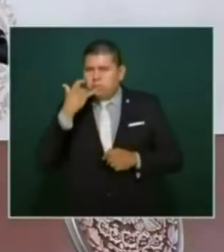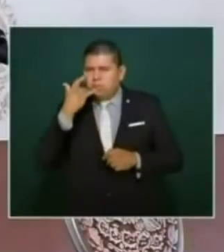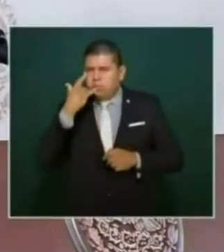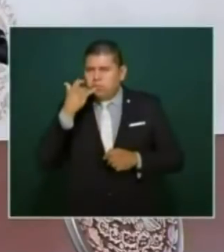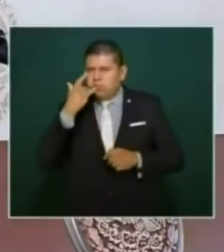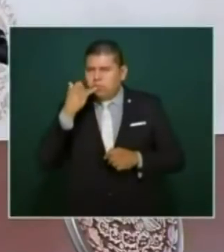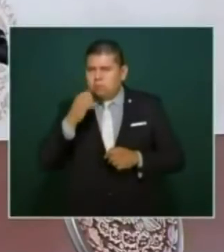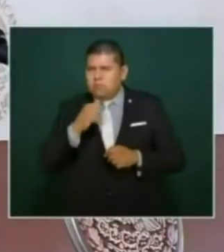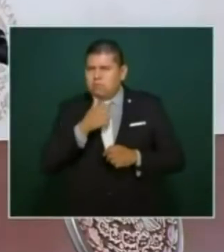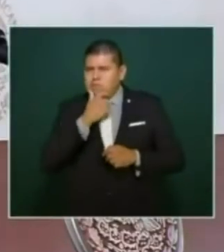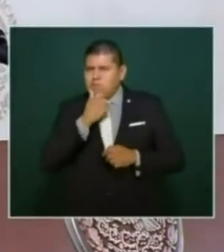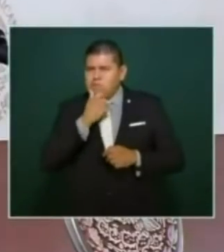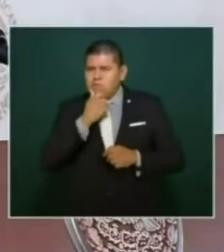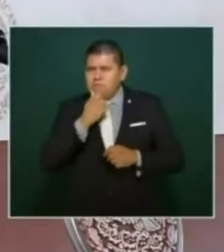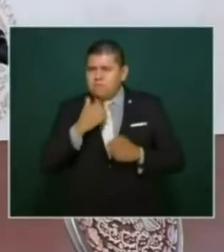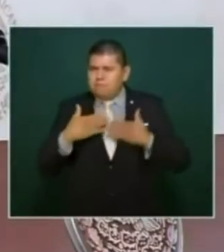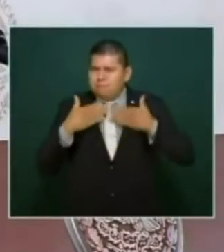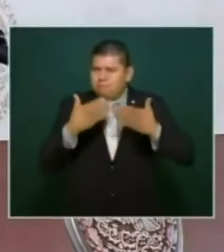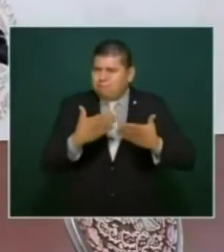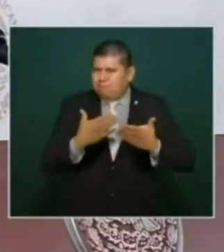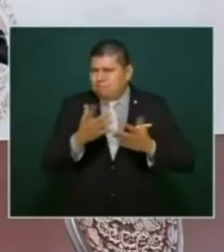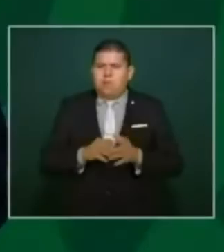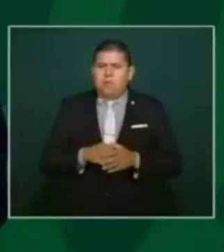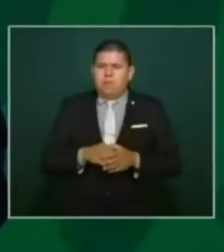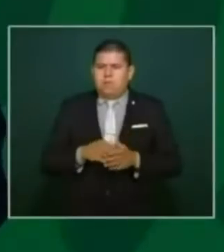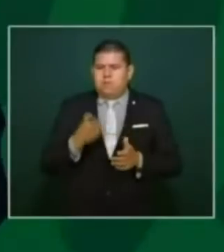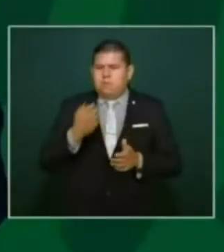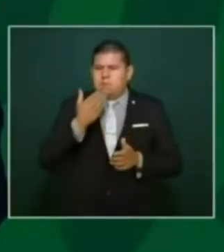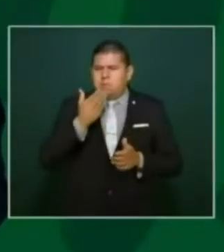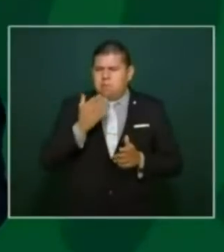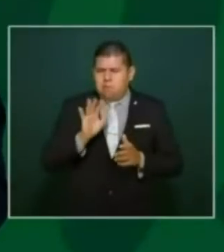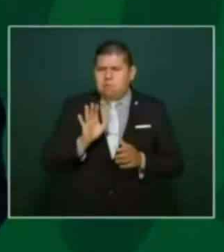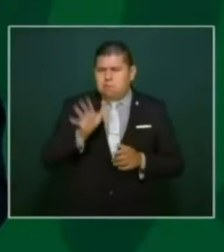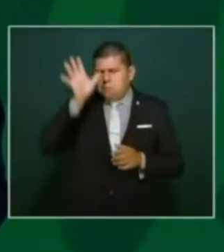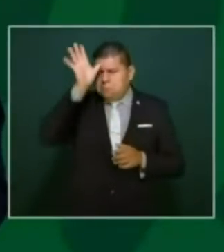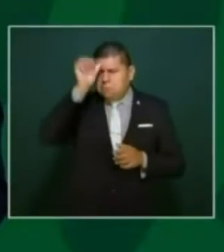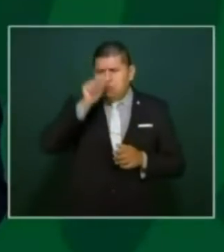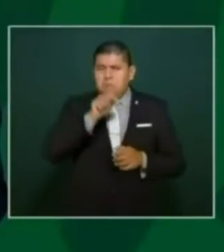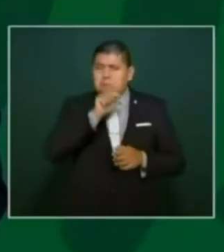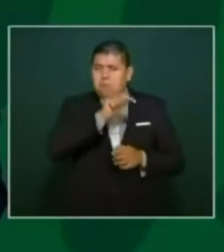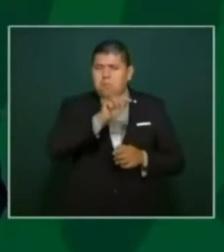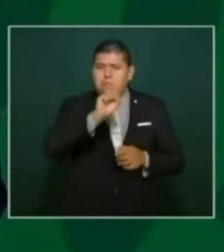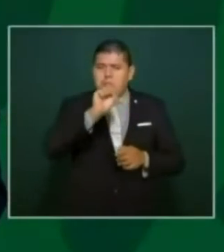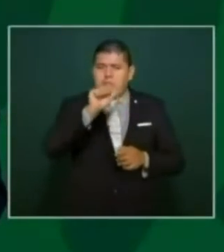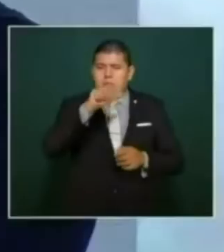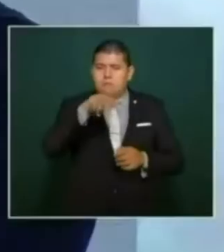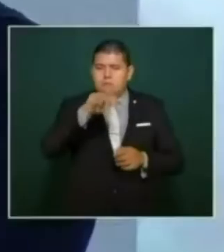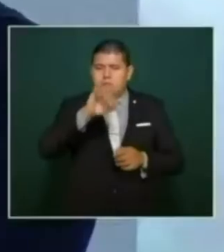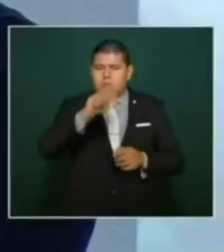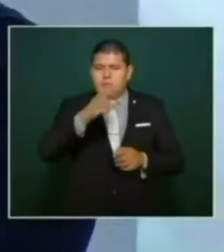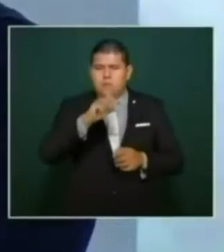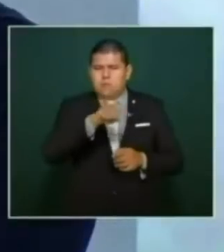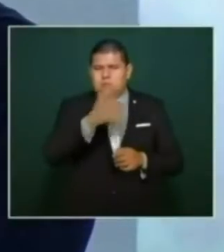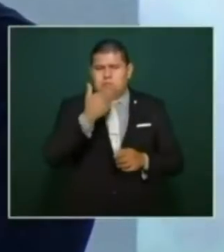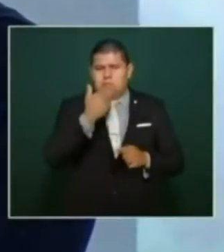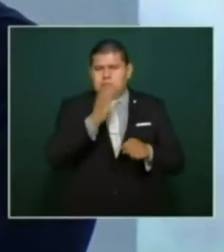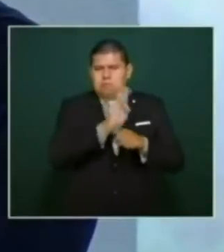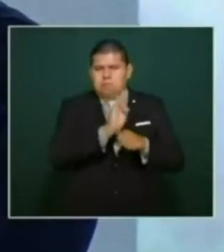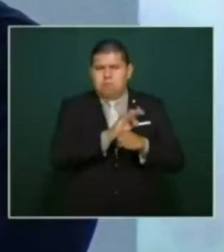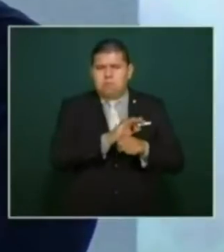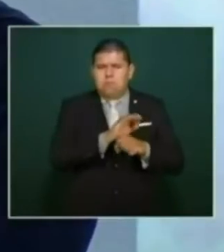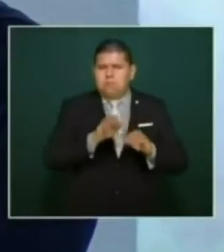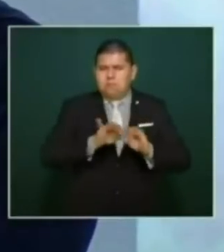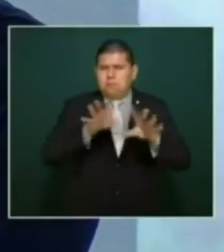publica el Reforma. Yo creo que a él le convendría que se aclarara